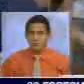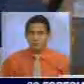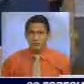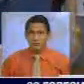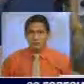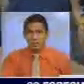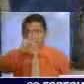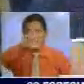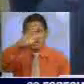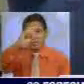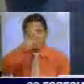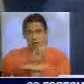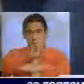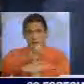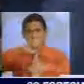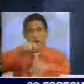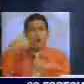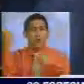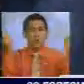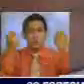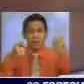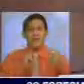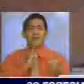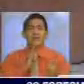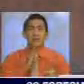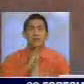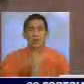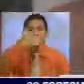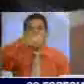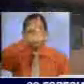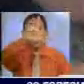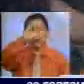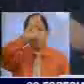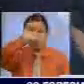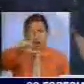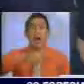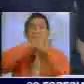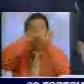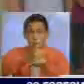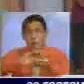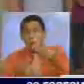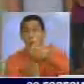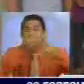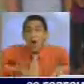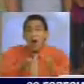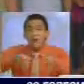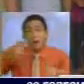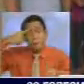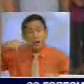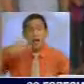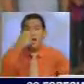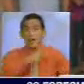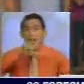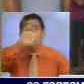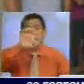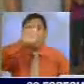30 especialistas de la Fundación Estadounidense Global Smile evaluaron a niños que padecen de labio leporino y paladar hendido en el Hospital León